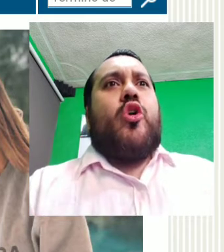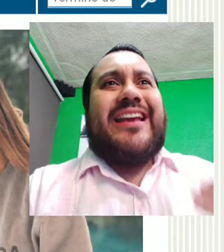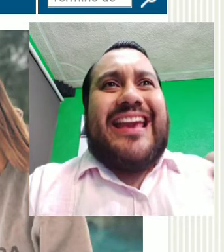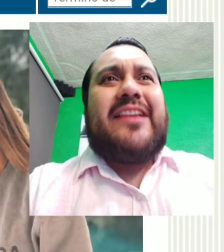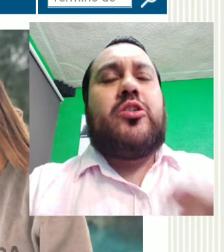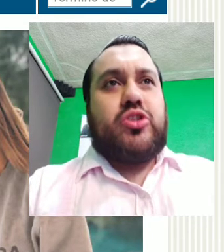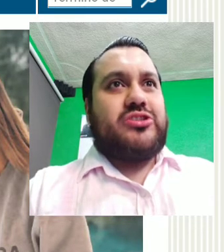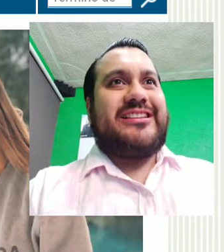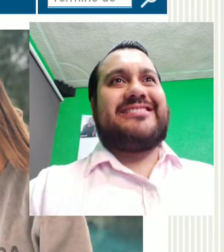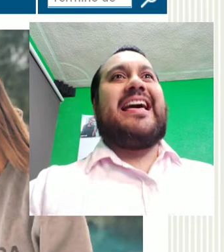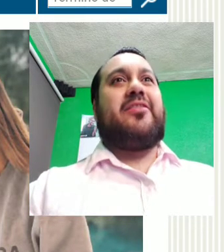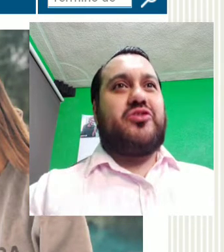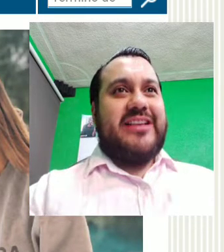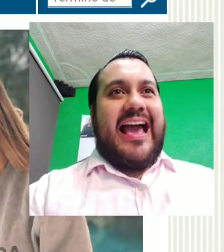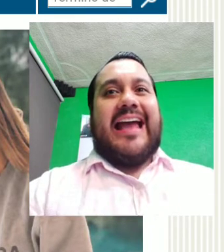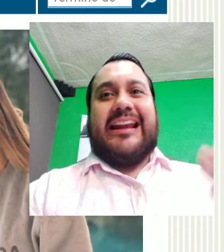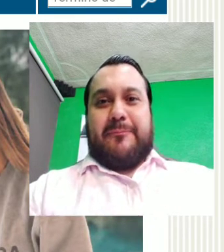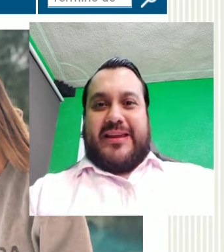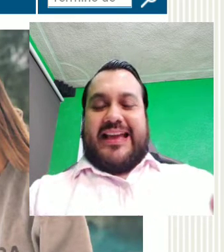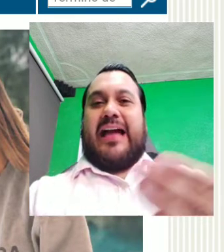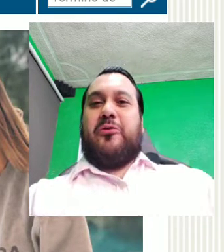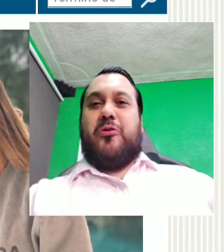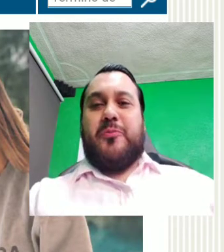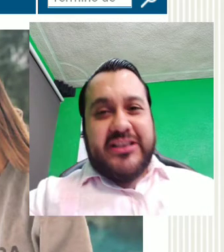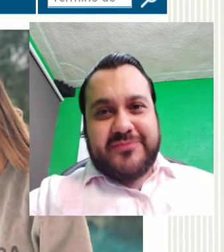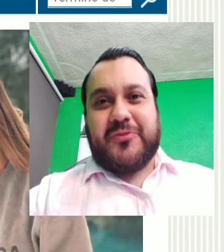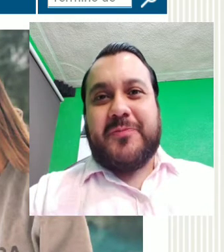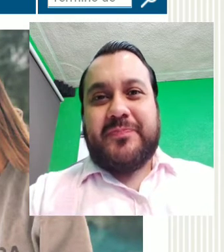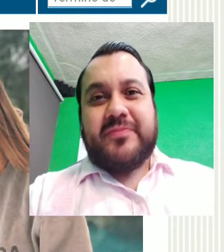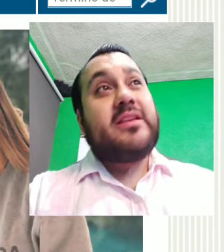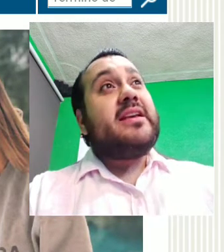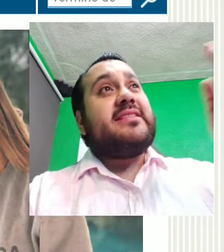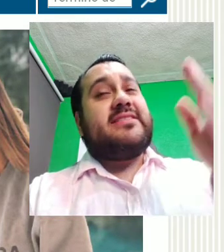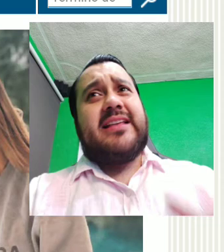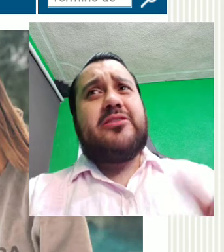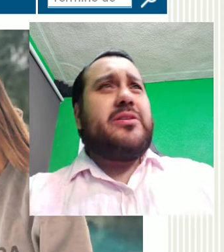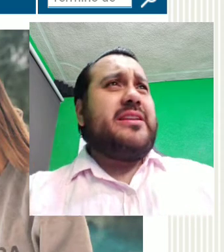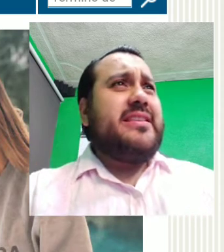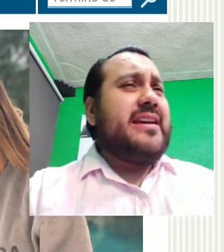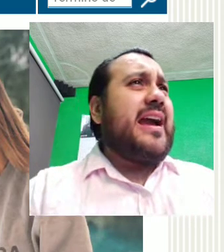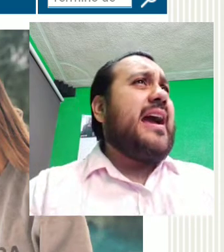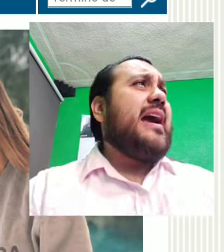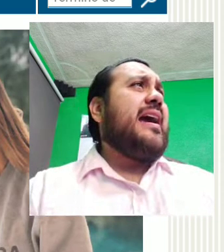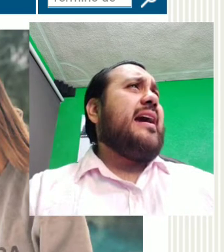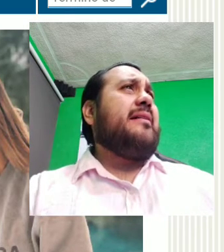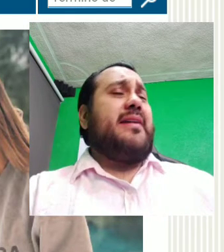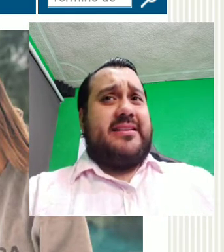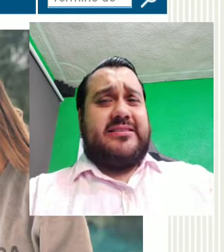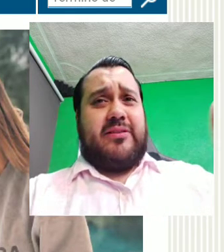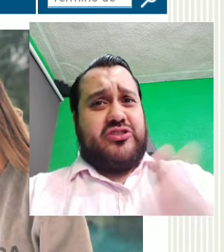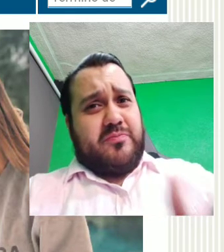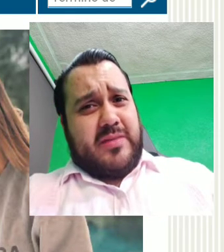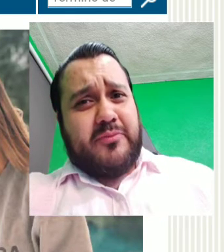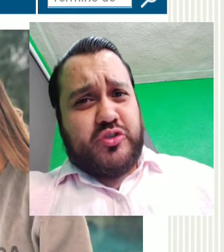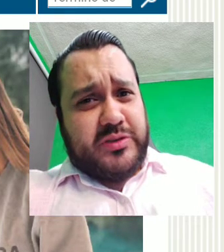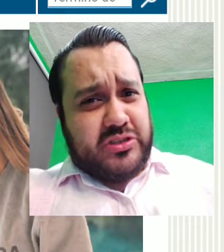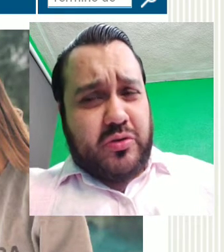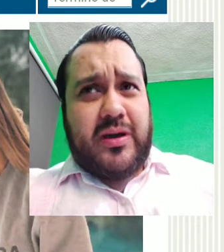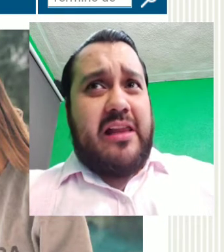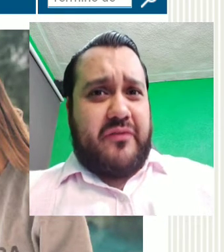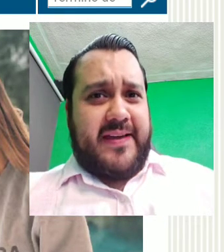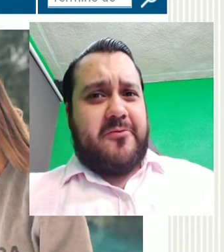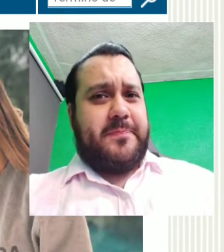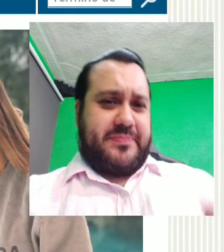porque en otros estados han replicado lo mismo si tanto critica en esta ocasión hemos